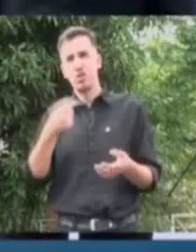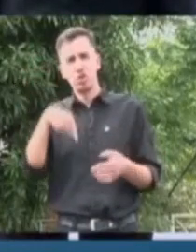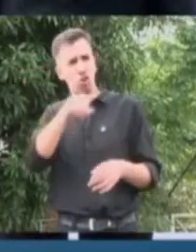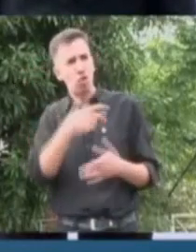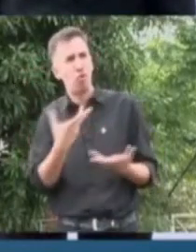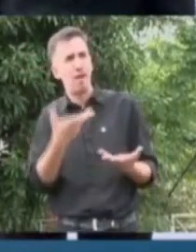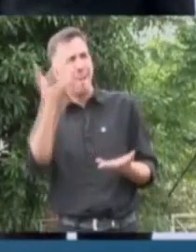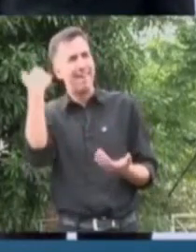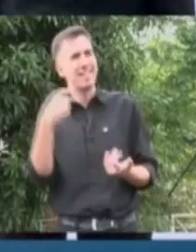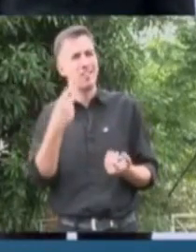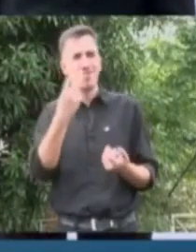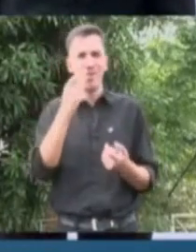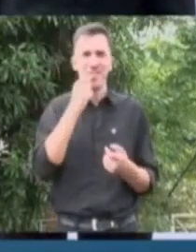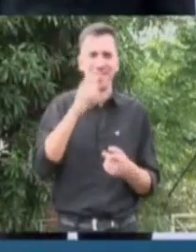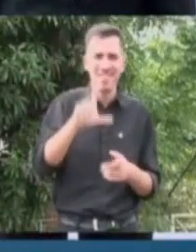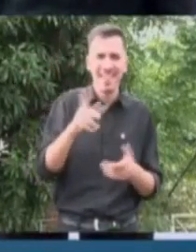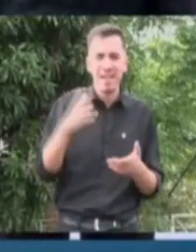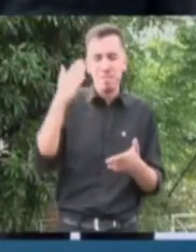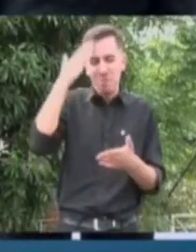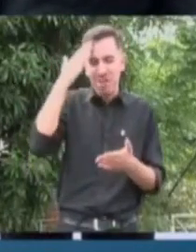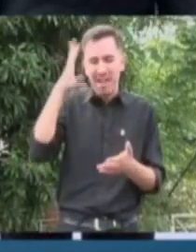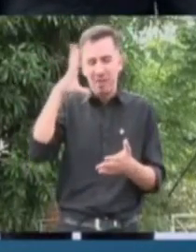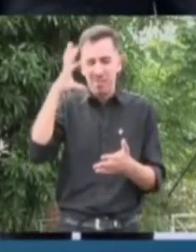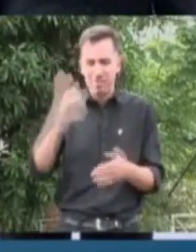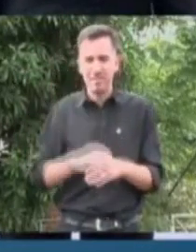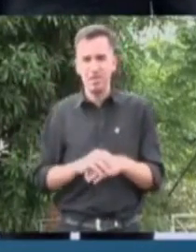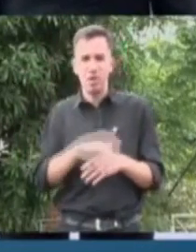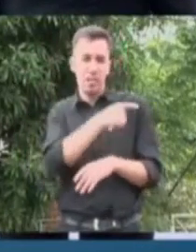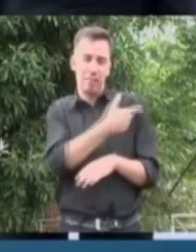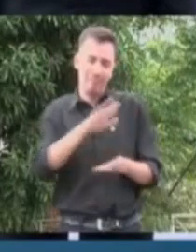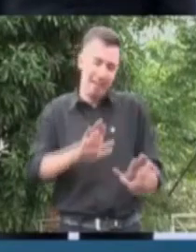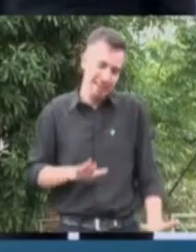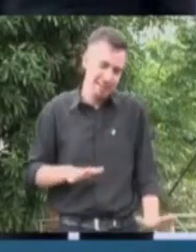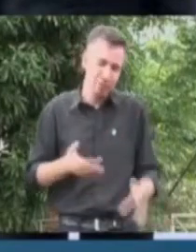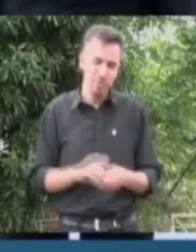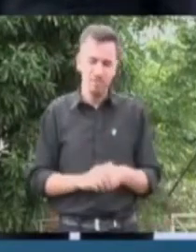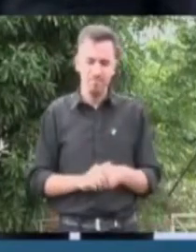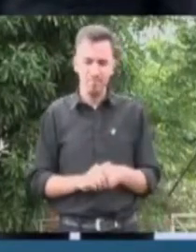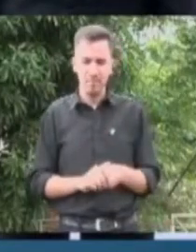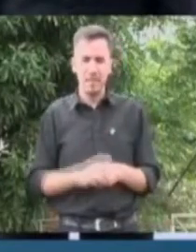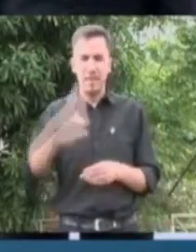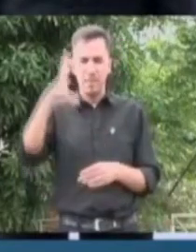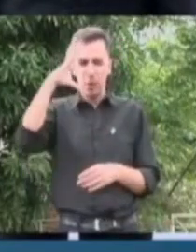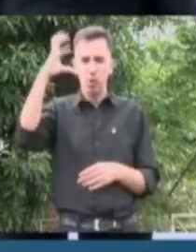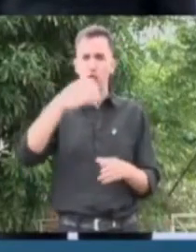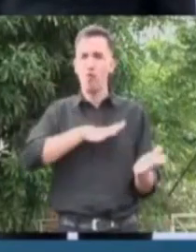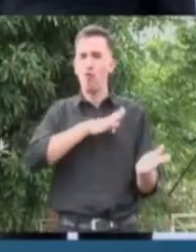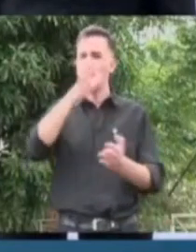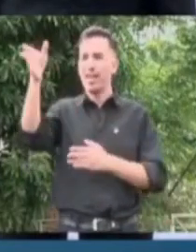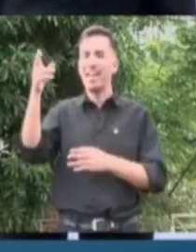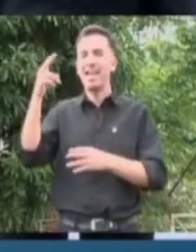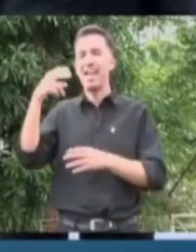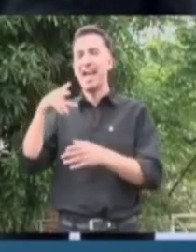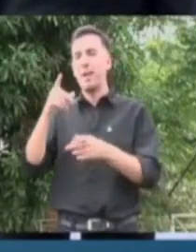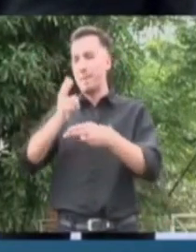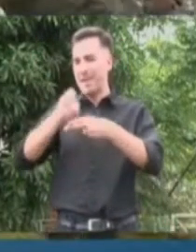abril. Quienes tenemos alguito de memoria, yo era un niño, me acuerdo haber ido a la Plaza 9 de Julio